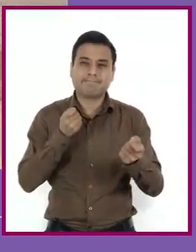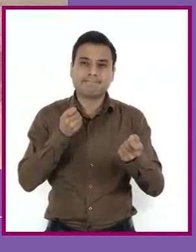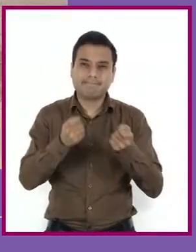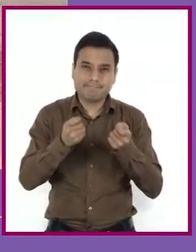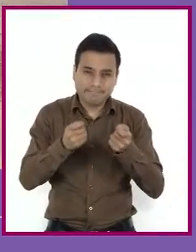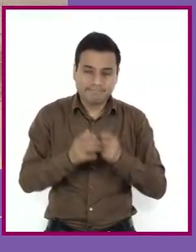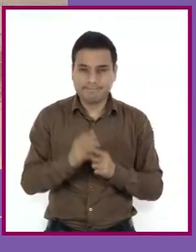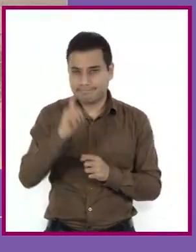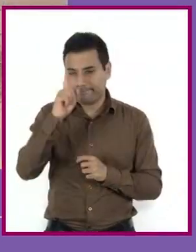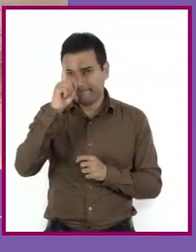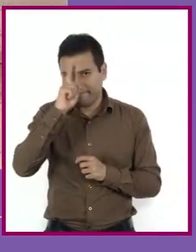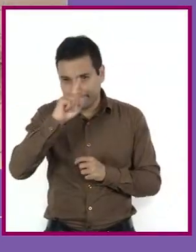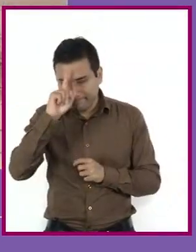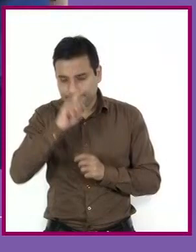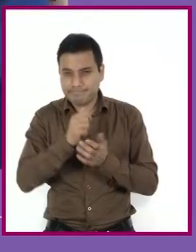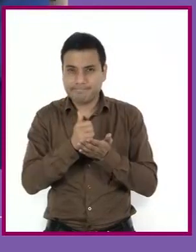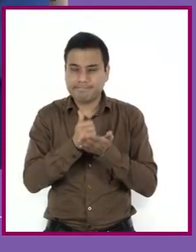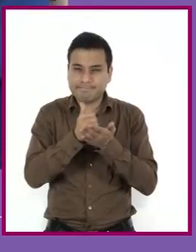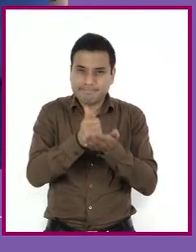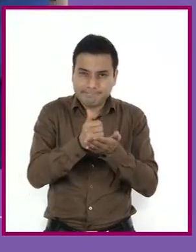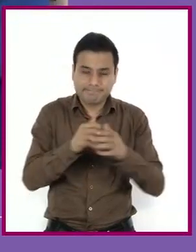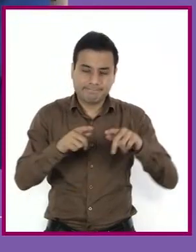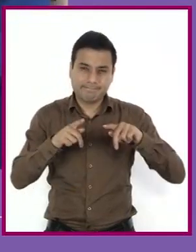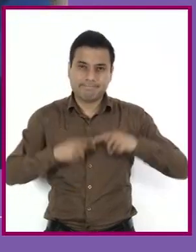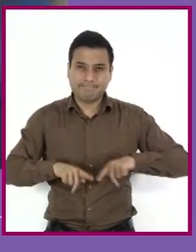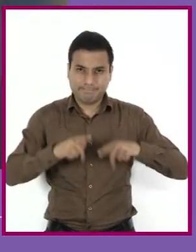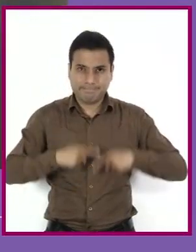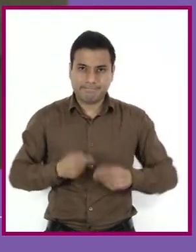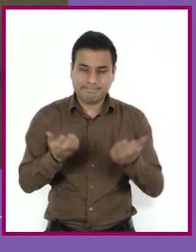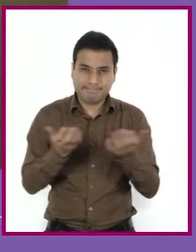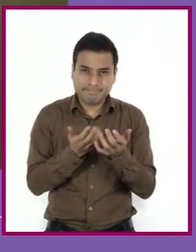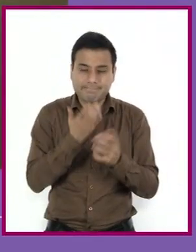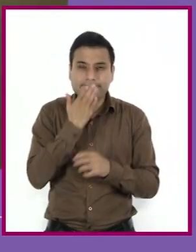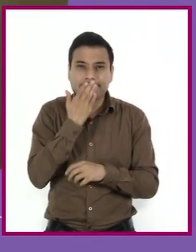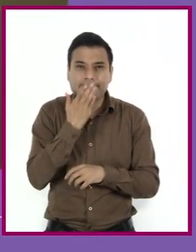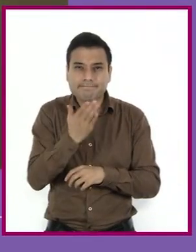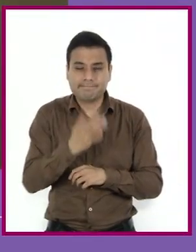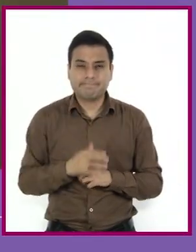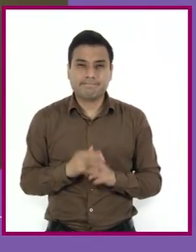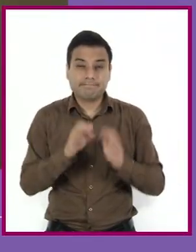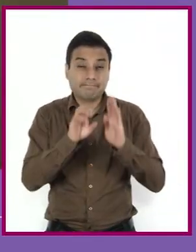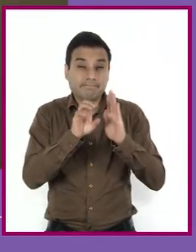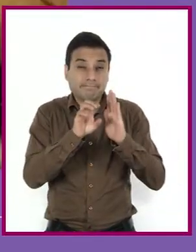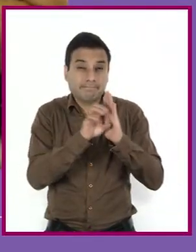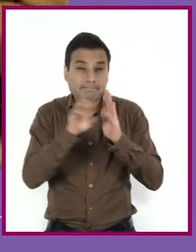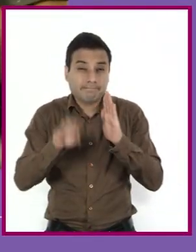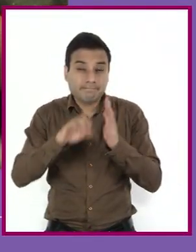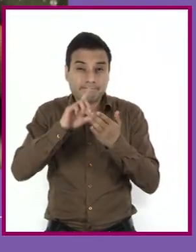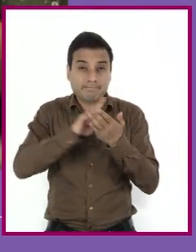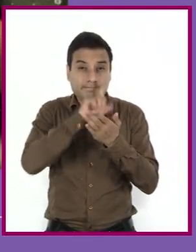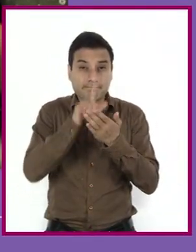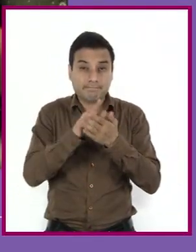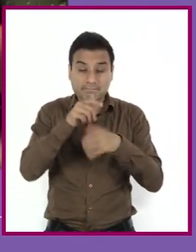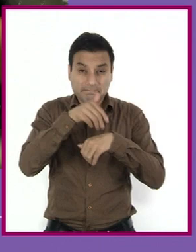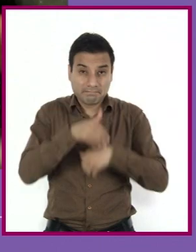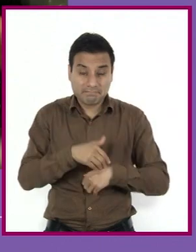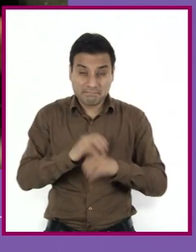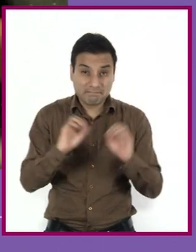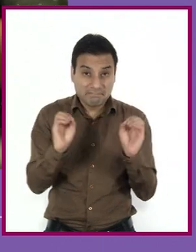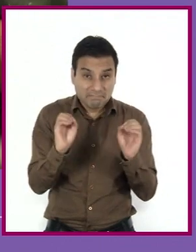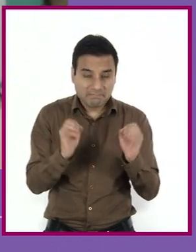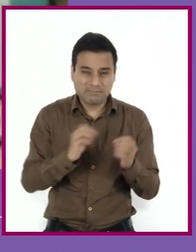limitar y encauzar las acciones dentro de un colectivo. Sin la cultura de la legalidad, la convivencia sería